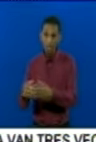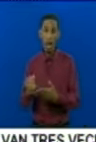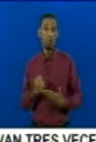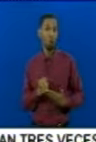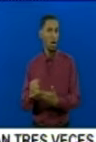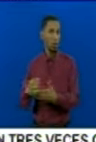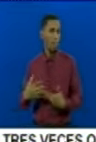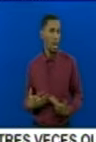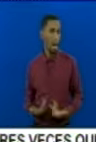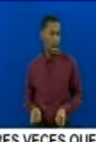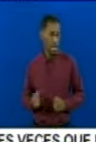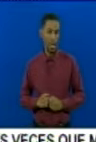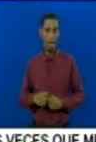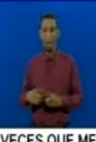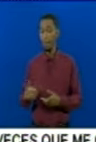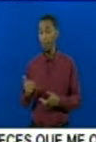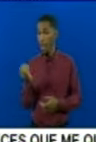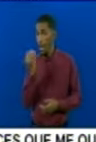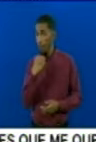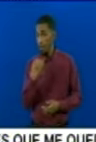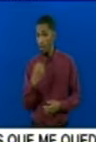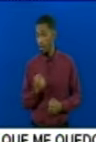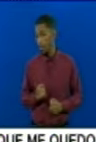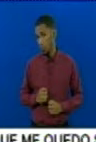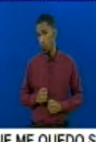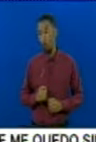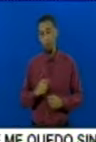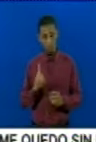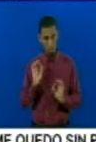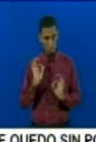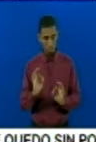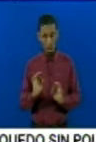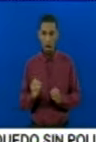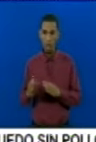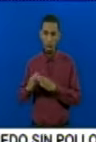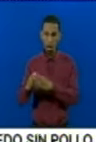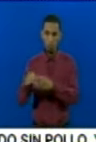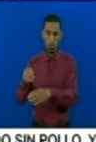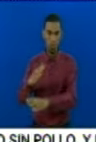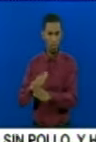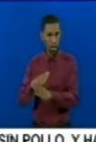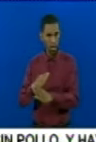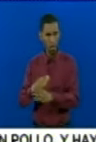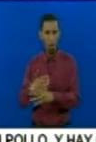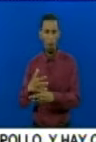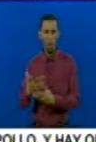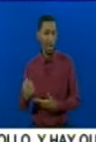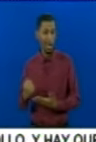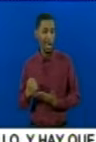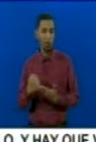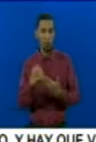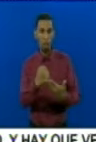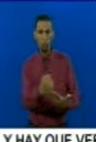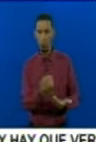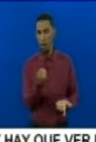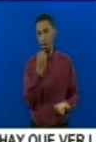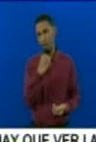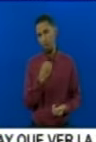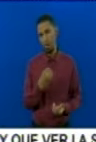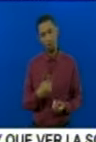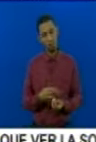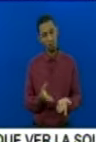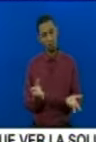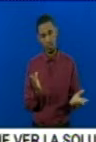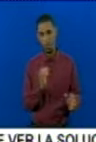gastronomía, garantizando determinados servicios en el puerto público de Santiago para reforzar la alimentación de esos trabajadores,